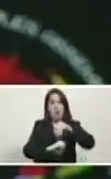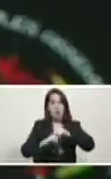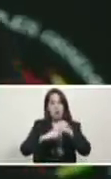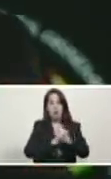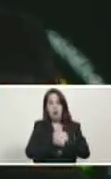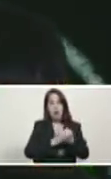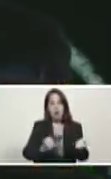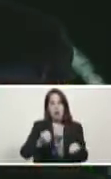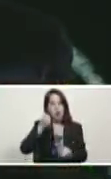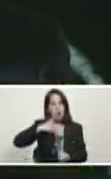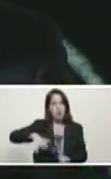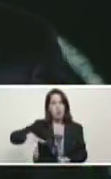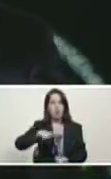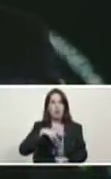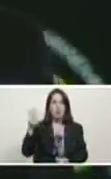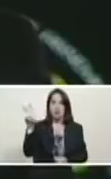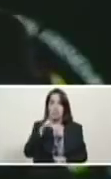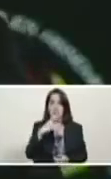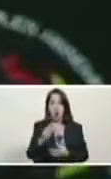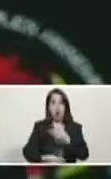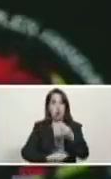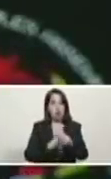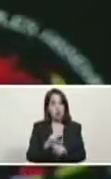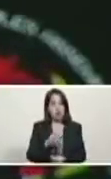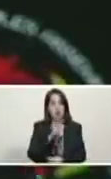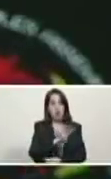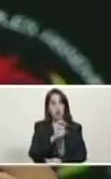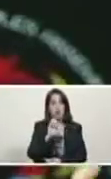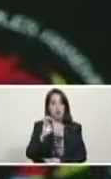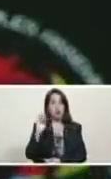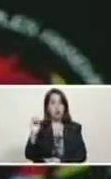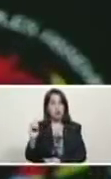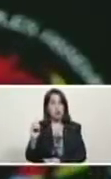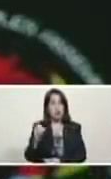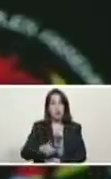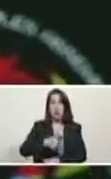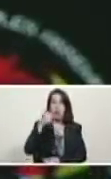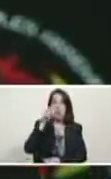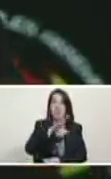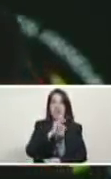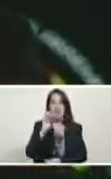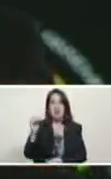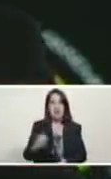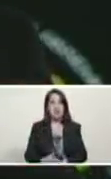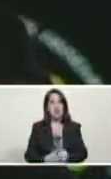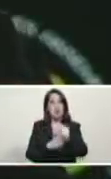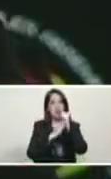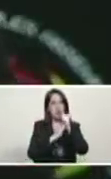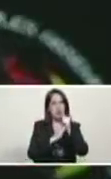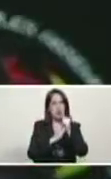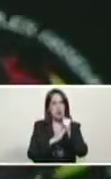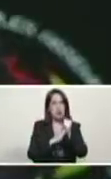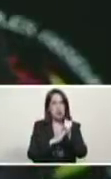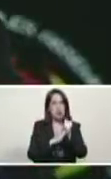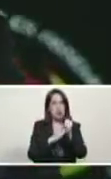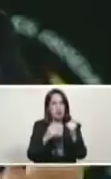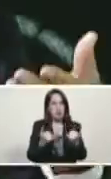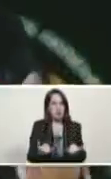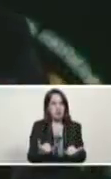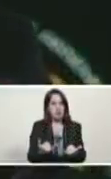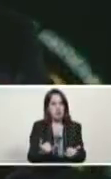pueblo de venezuela elaborada por los compañeros los 400 los más de 500 delegados porque se incorporaron más de 100 delegados de venezuela